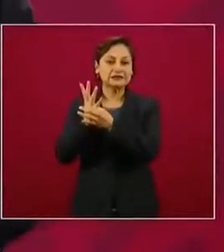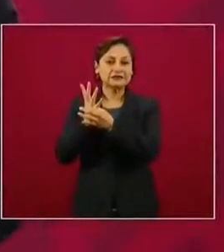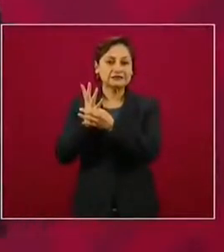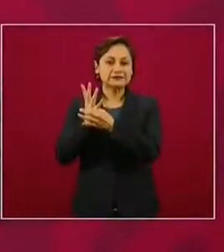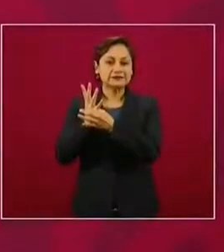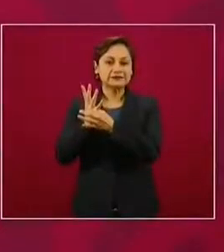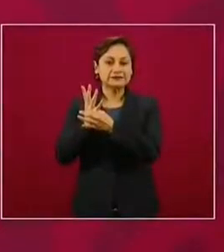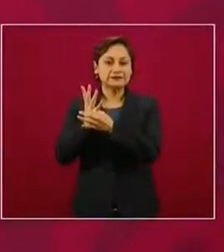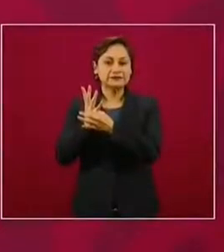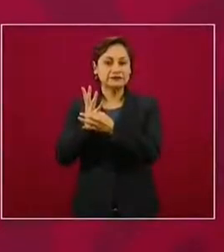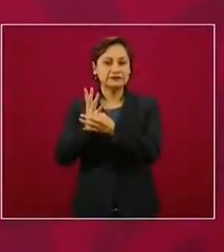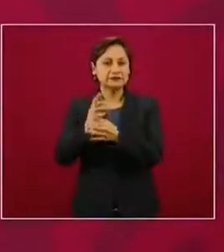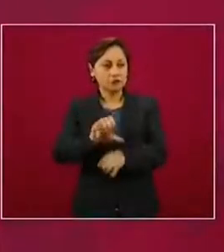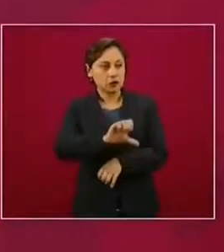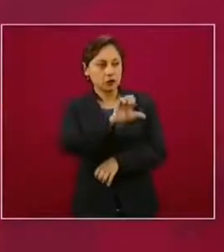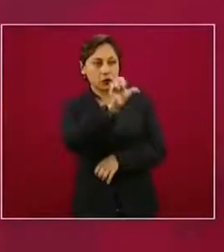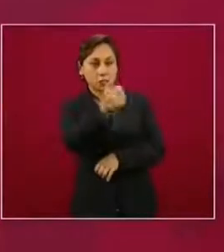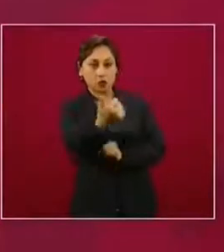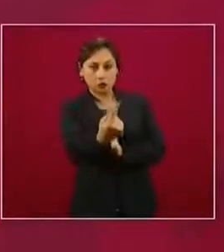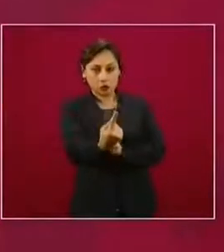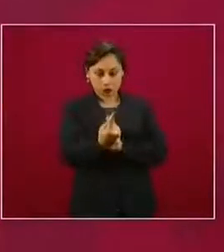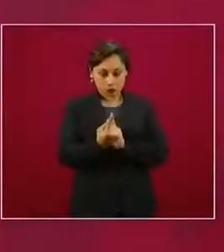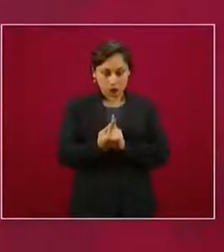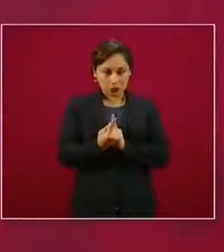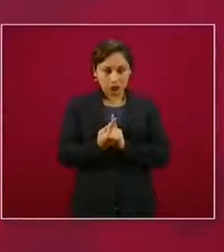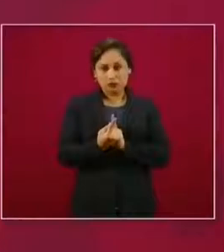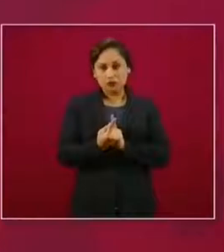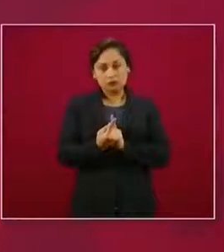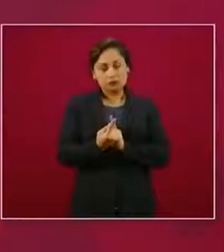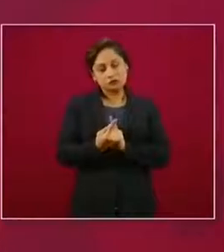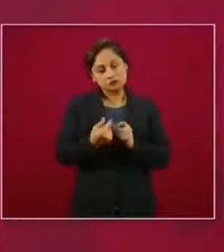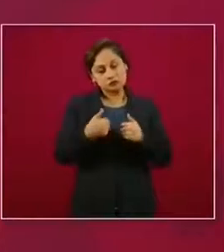el que no está conmigo está sinmigo.